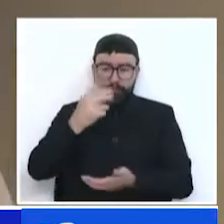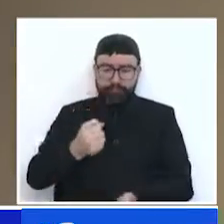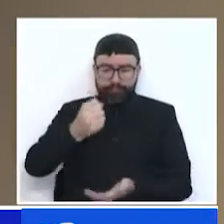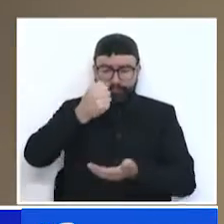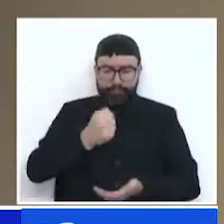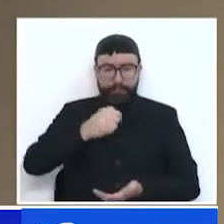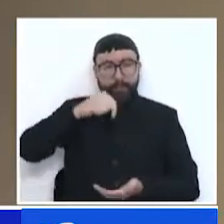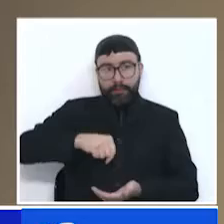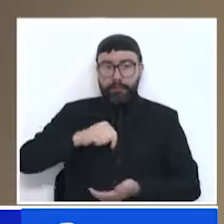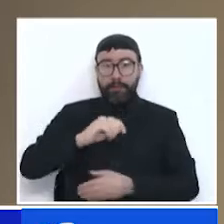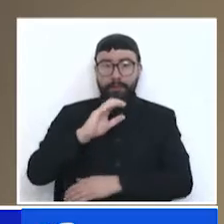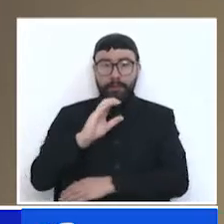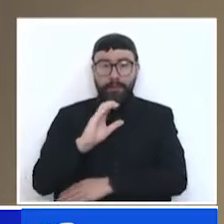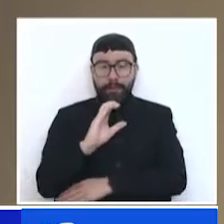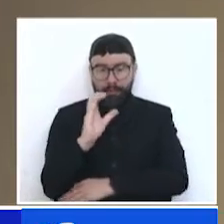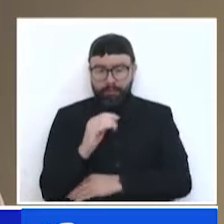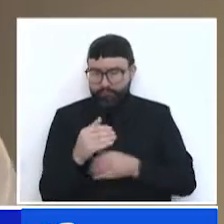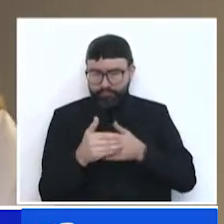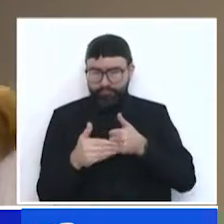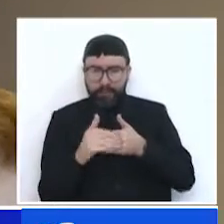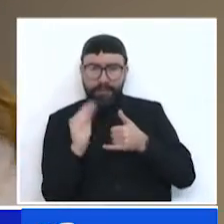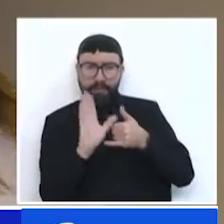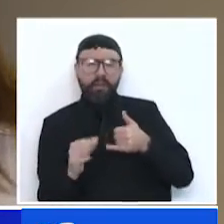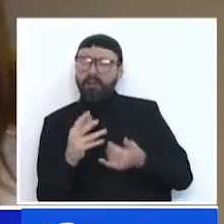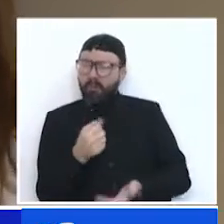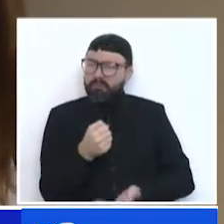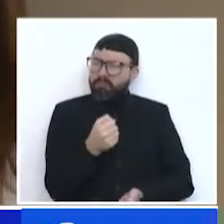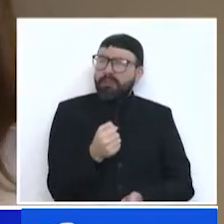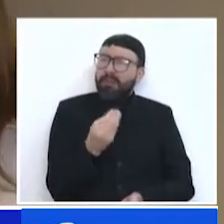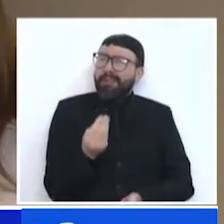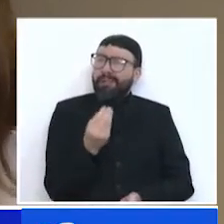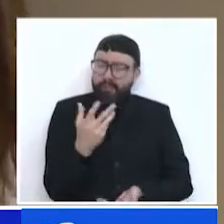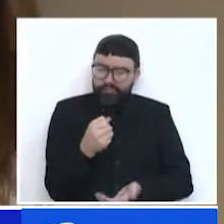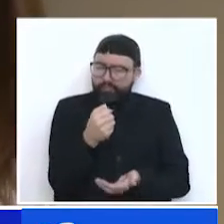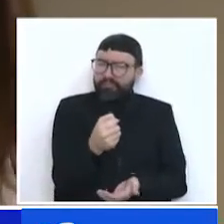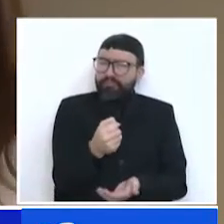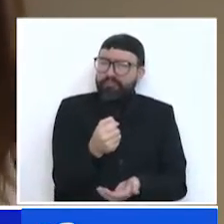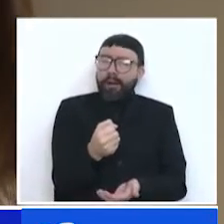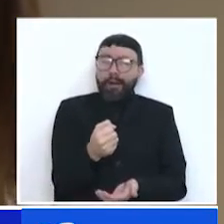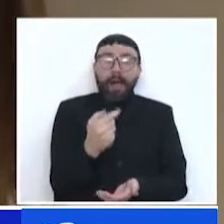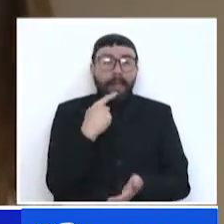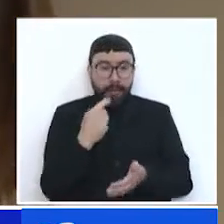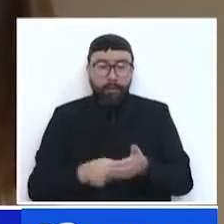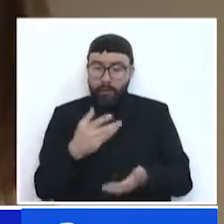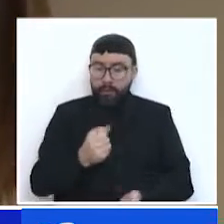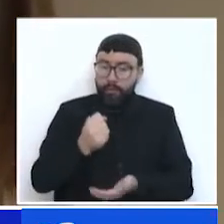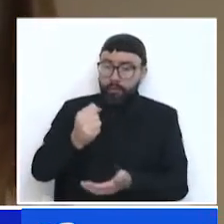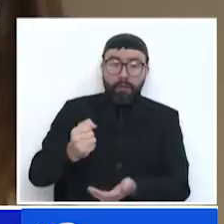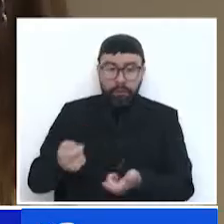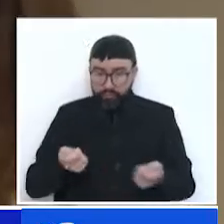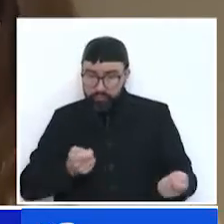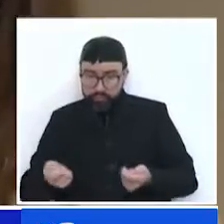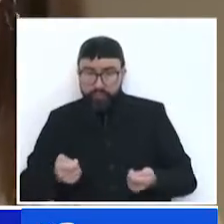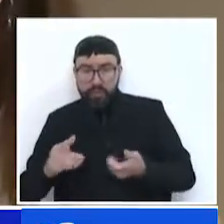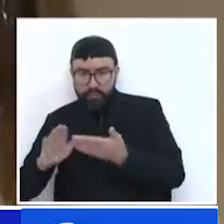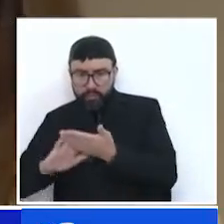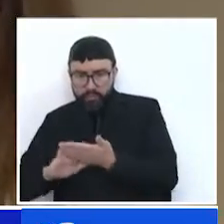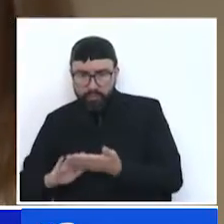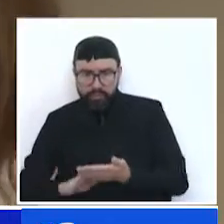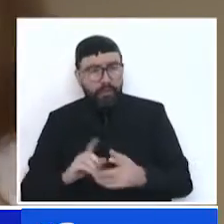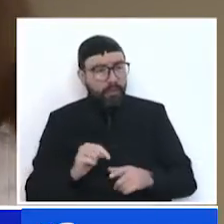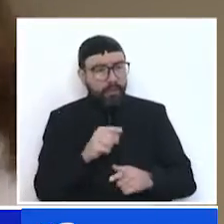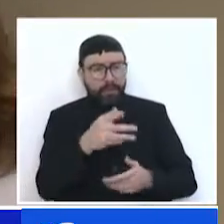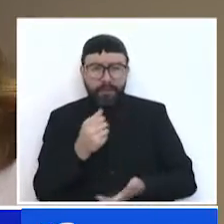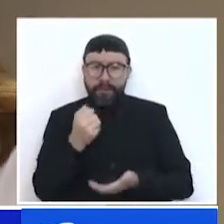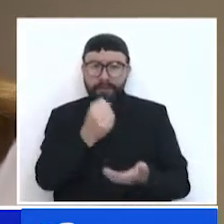departamento y con ello podemos financiar no solamente los gastos de funcionamiento, sino parte de la inversión del